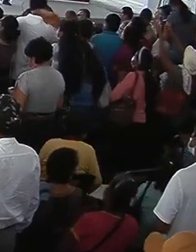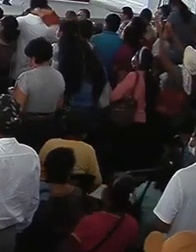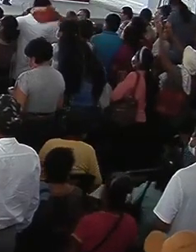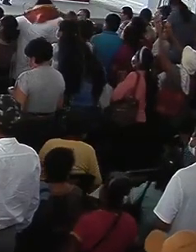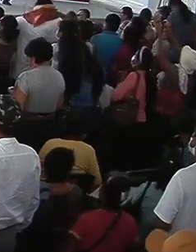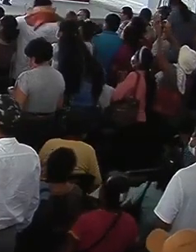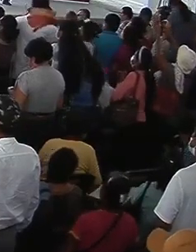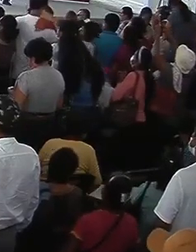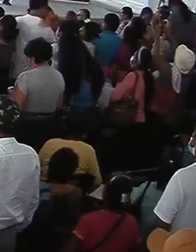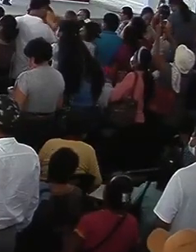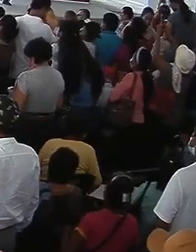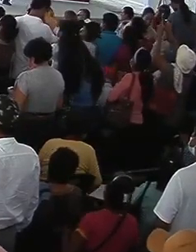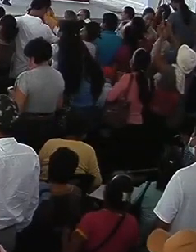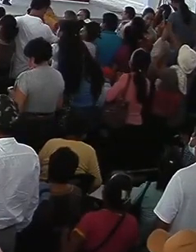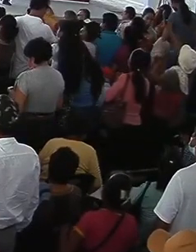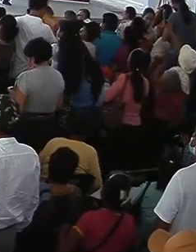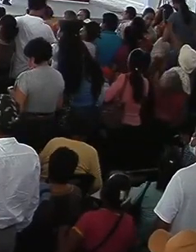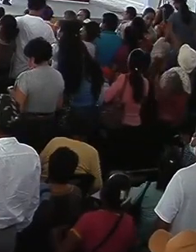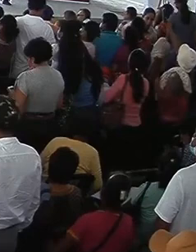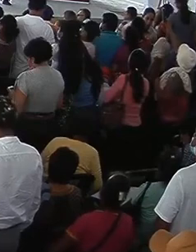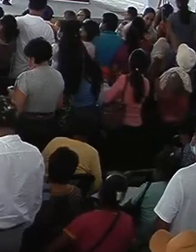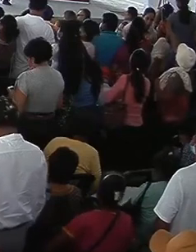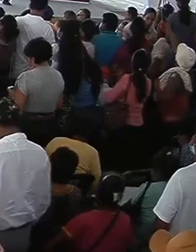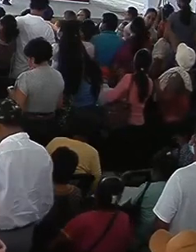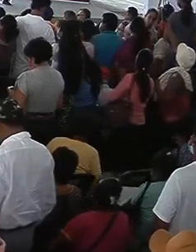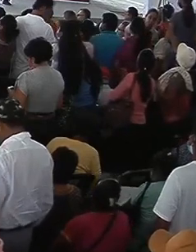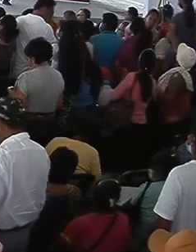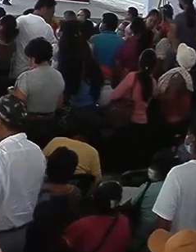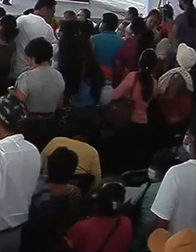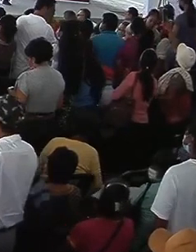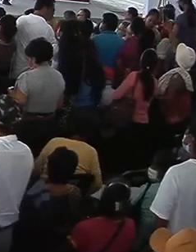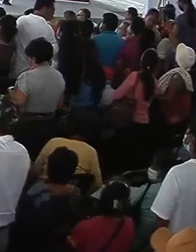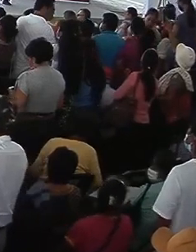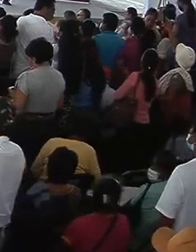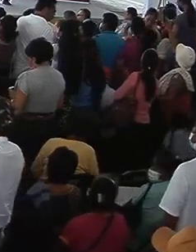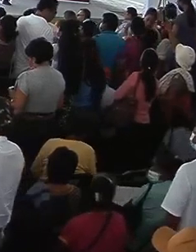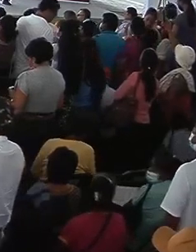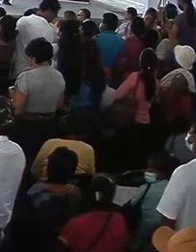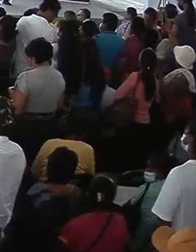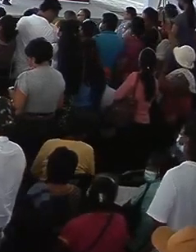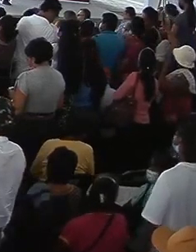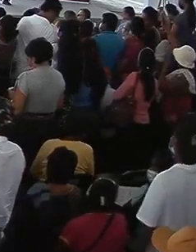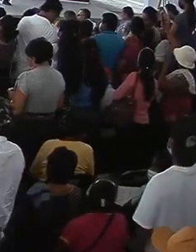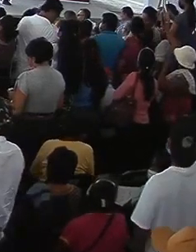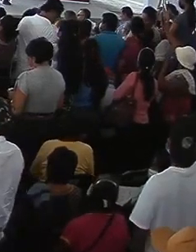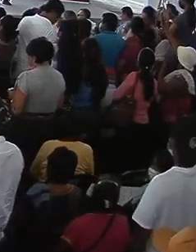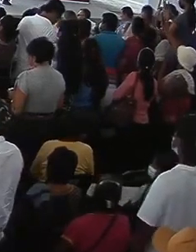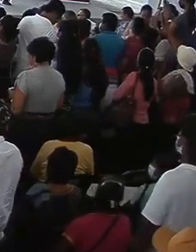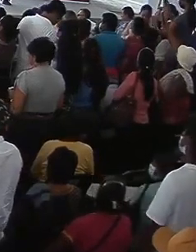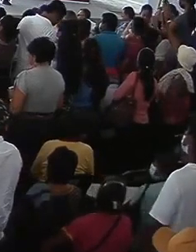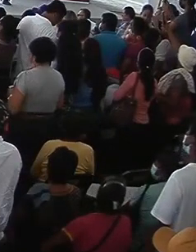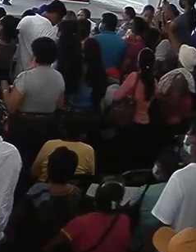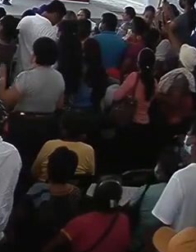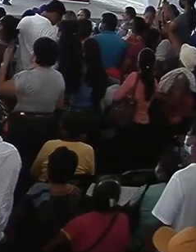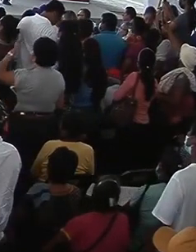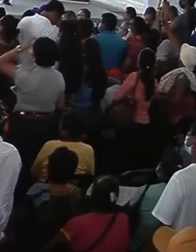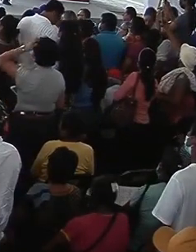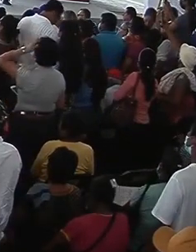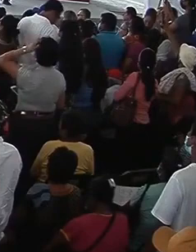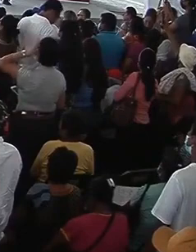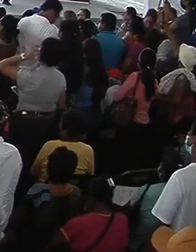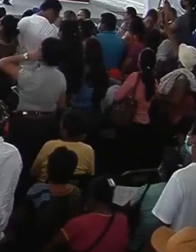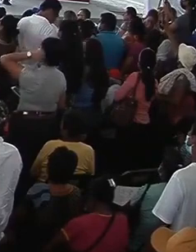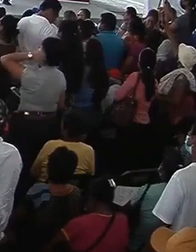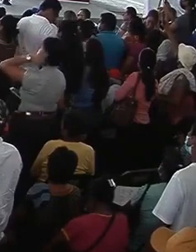Quiero agradecerle porque esta es la visita ya número 31 al estado